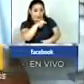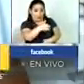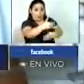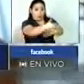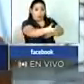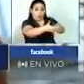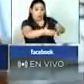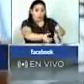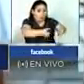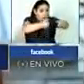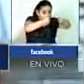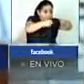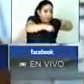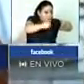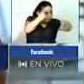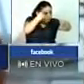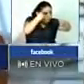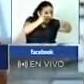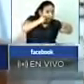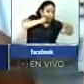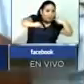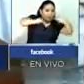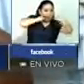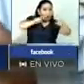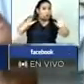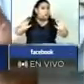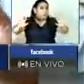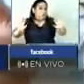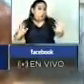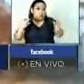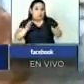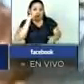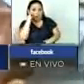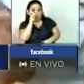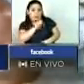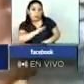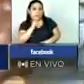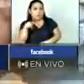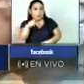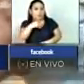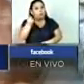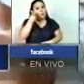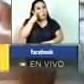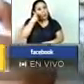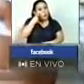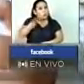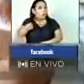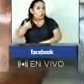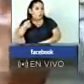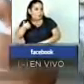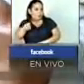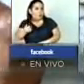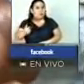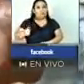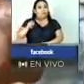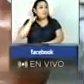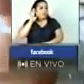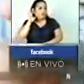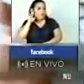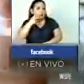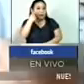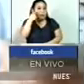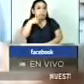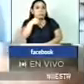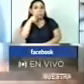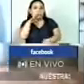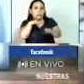los centros penales sean órdenes, pues bueno, ya hay que ver los custodios, ahí hay que ver quiénes